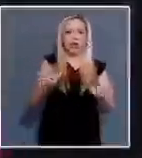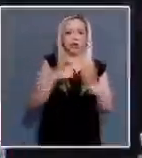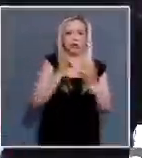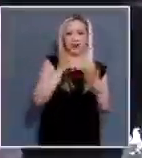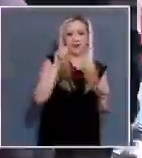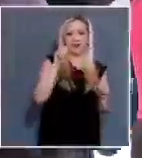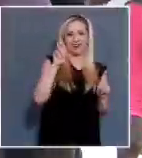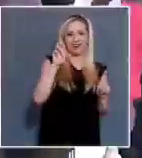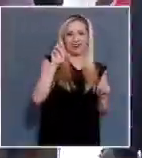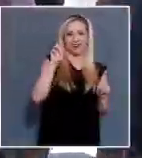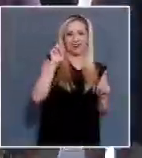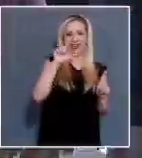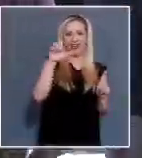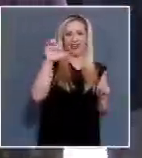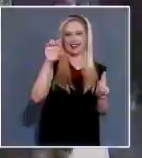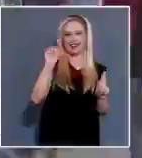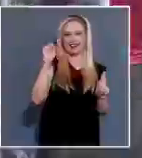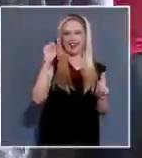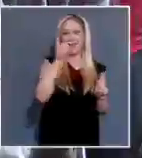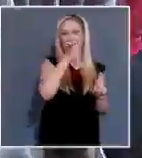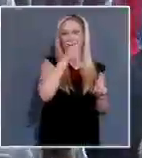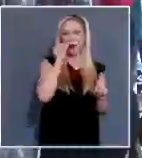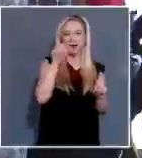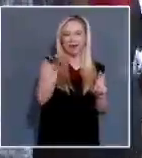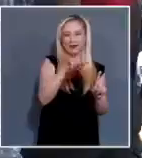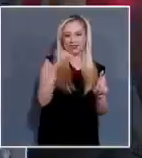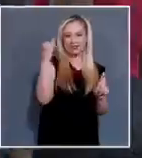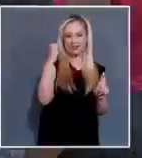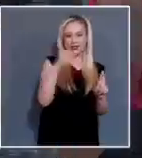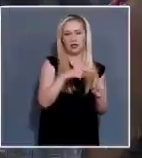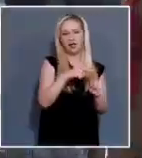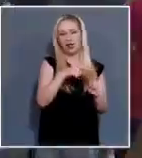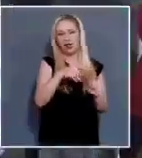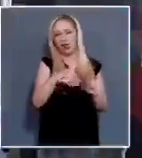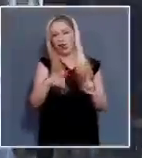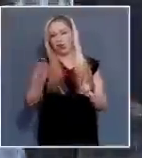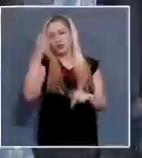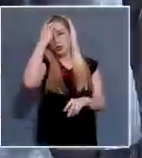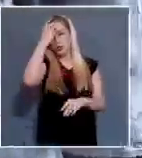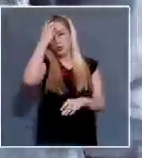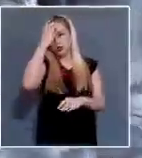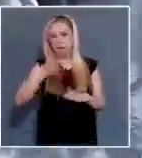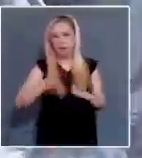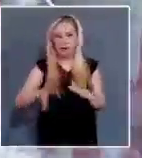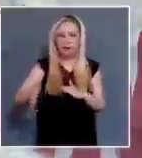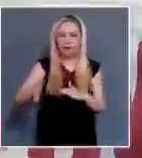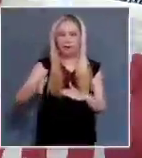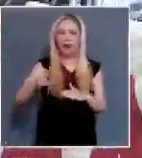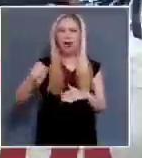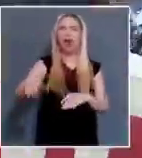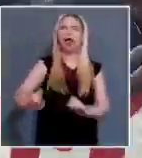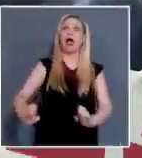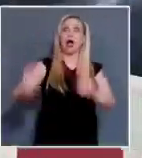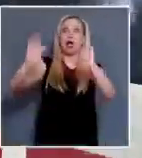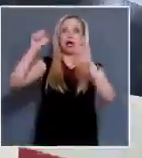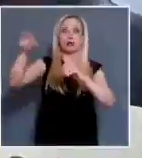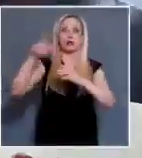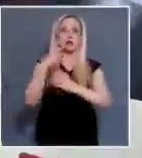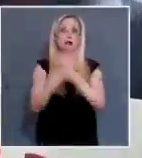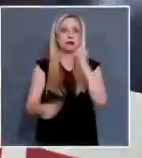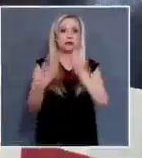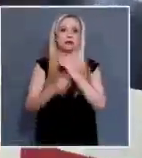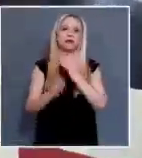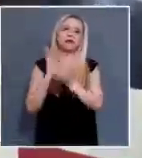Mexicana de Ayuda a Refugiados, la Comar, donde se manifestaron por algunos minutos. Pero en la realidad,